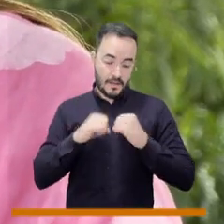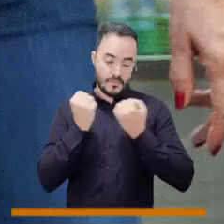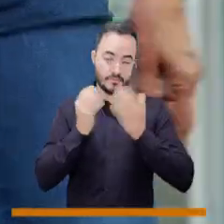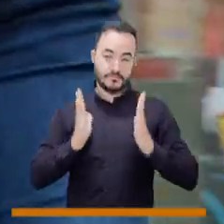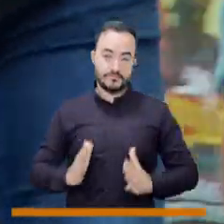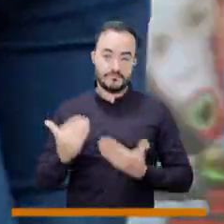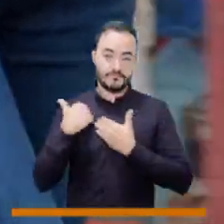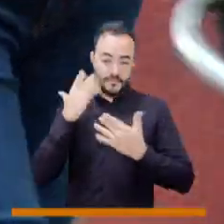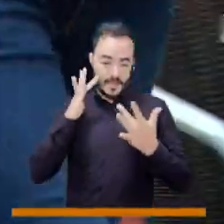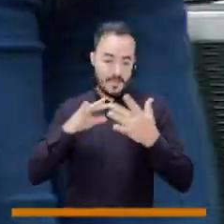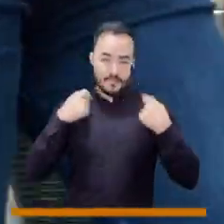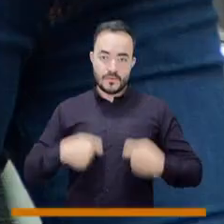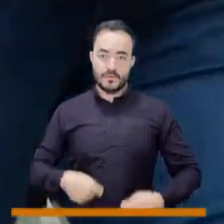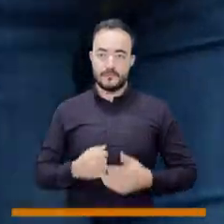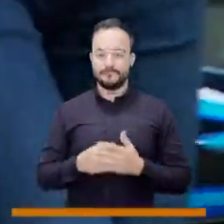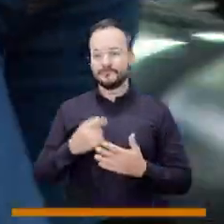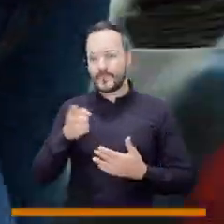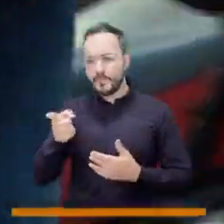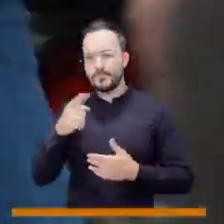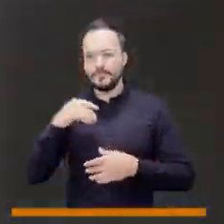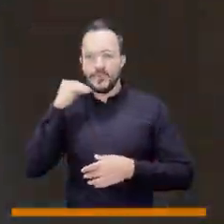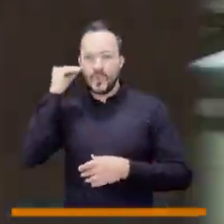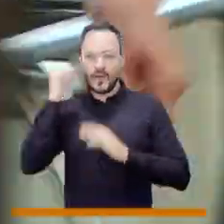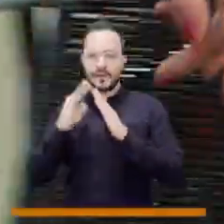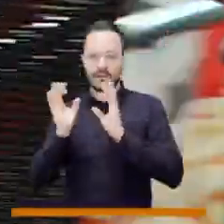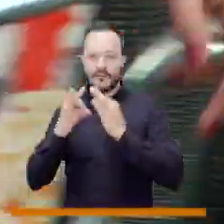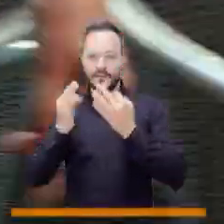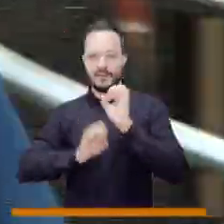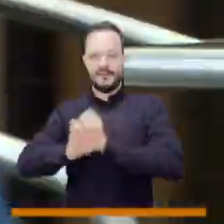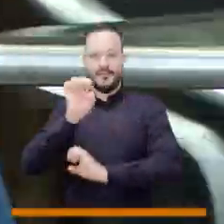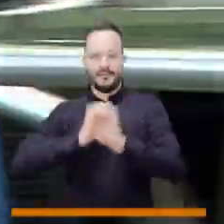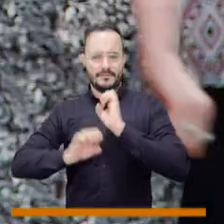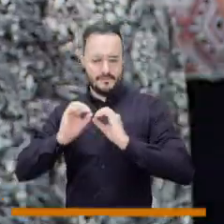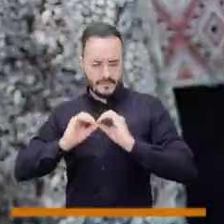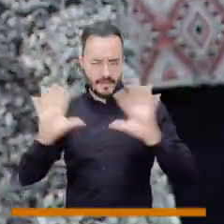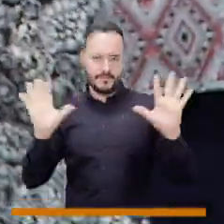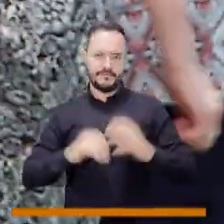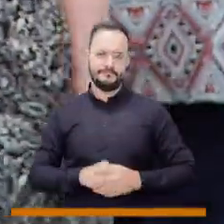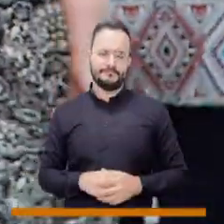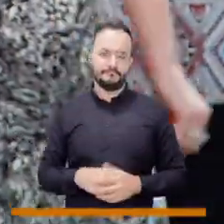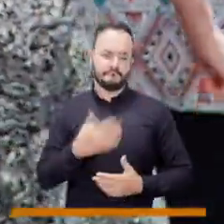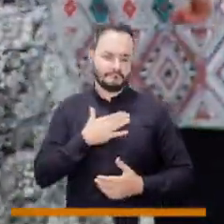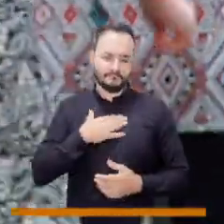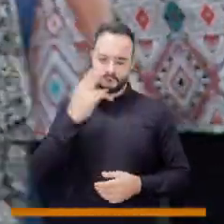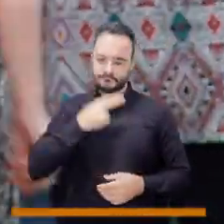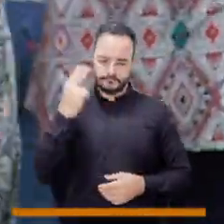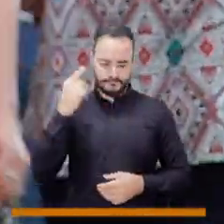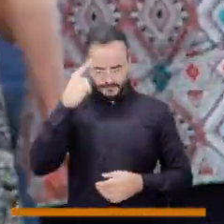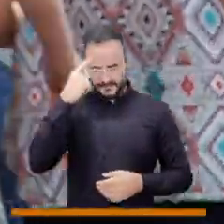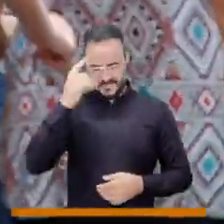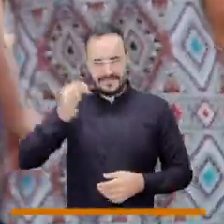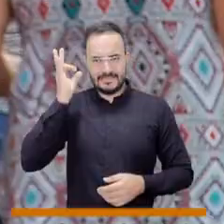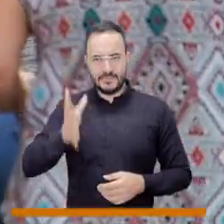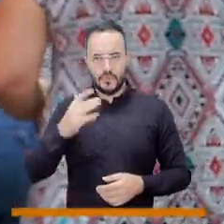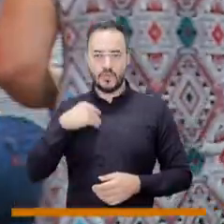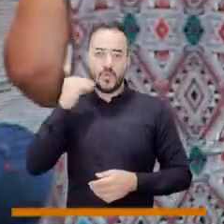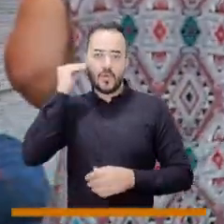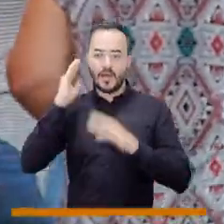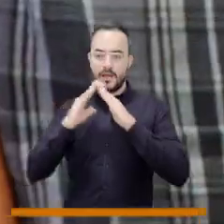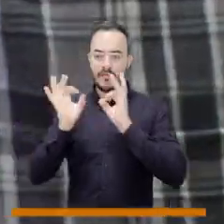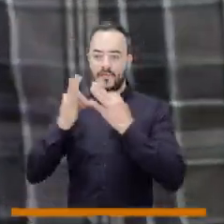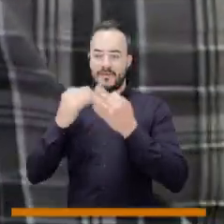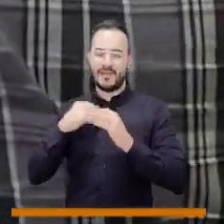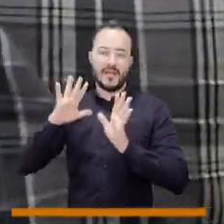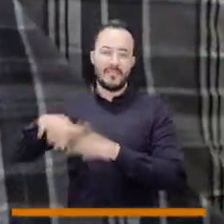decir, para seguir defendiendo la familia como ese núcleo esencial de la sociedad. Estoy convencida, como lo que más, que si nosotros no recuperamos la